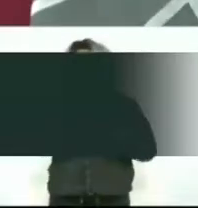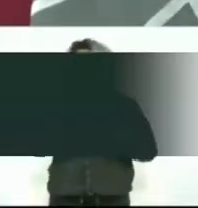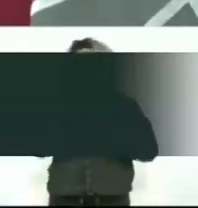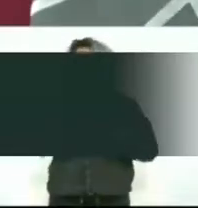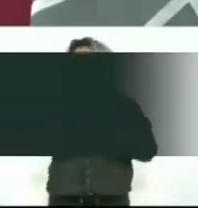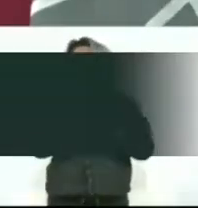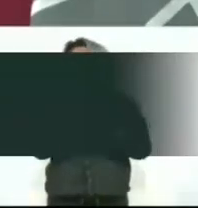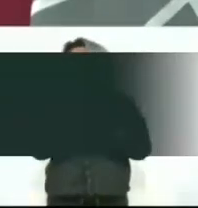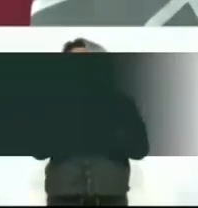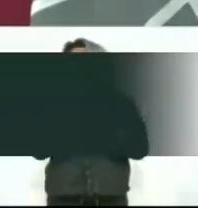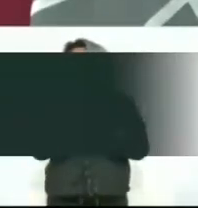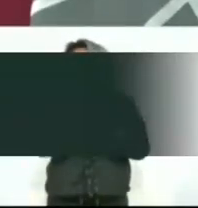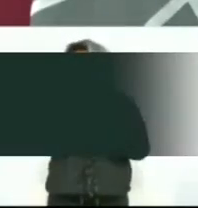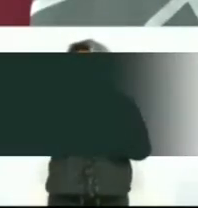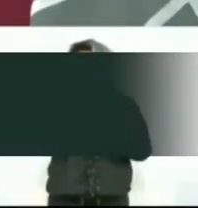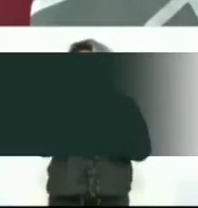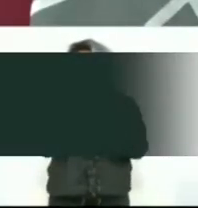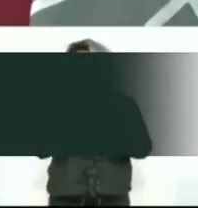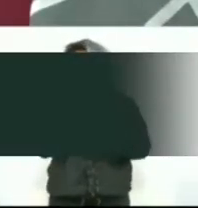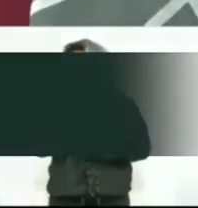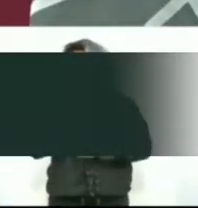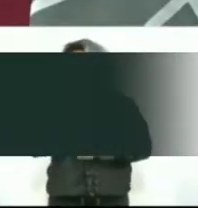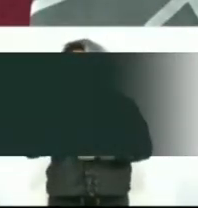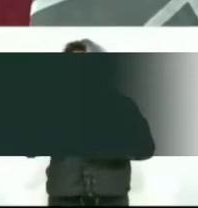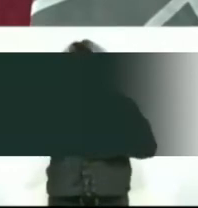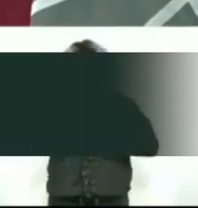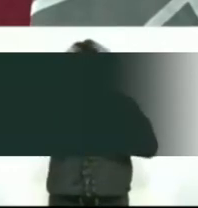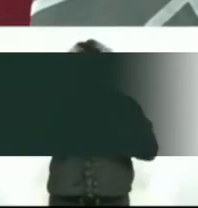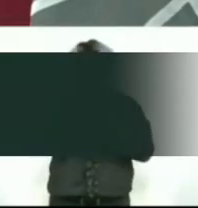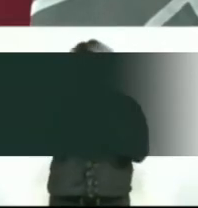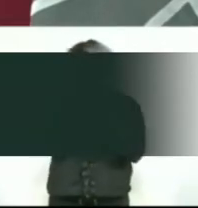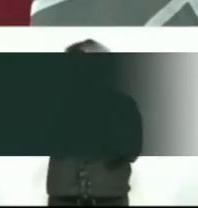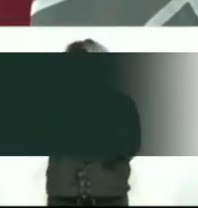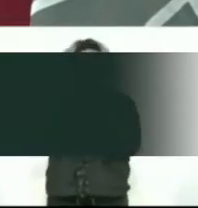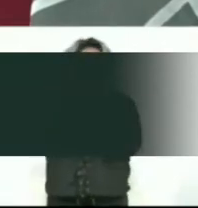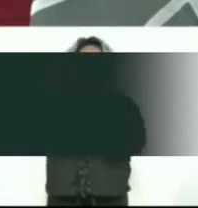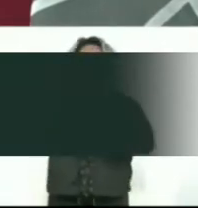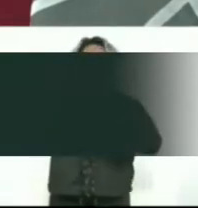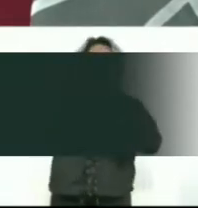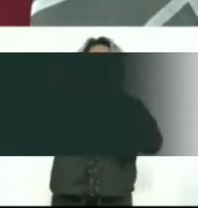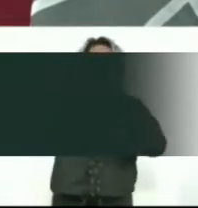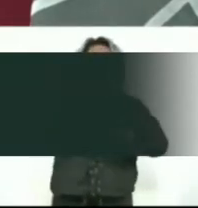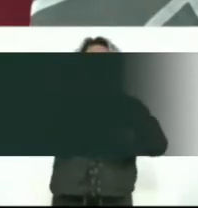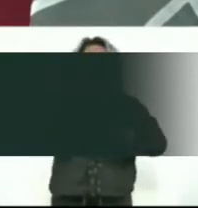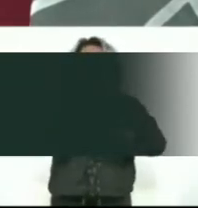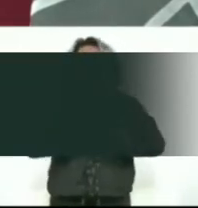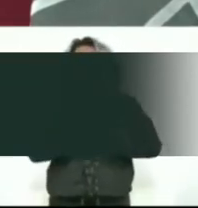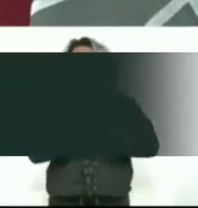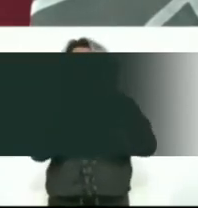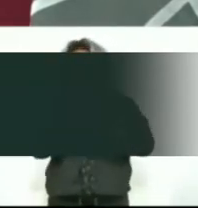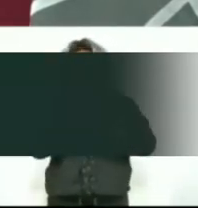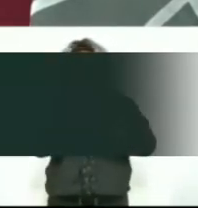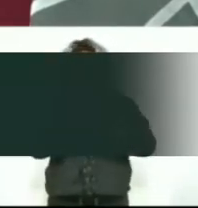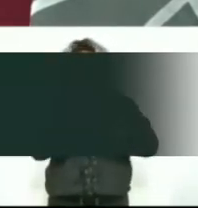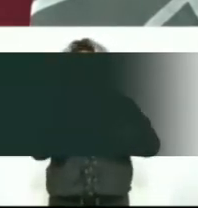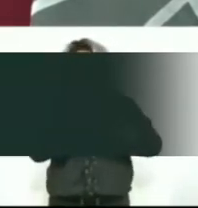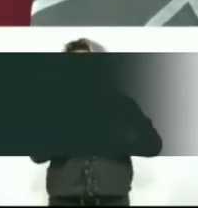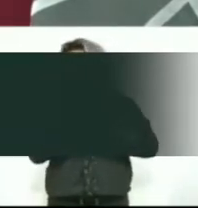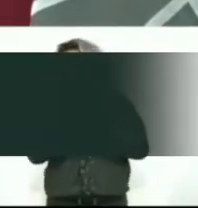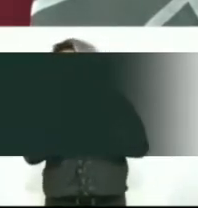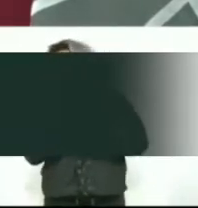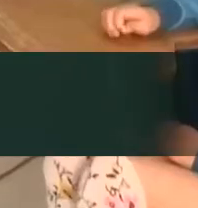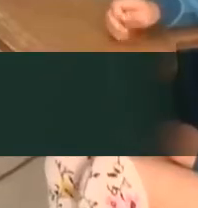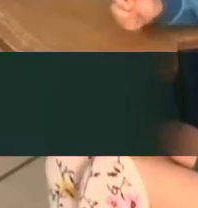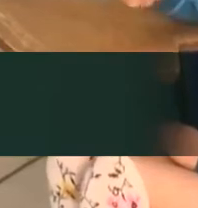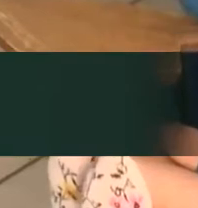La jefa de gobierno de la Ciudad de México, Claudia Sheinbaum, insistió en la importancia de recuperar la actividad presencial y diaria en las escuelas y ratificó que la